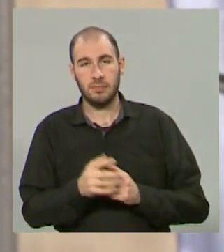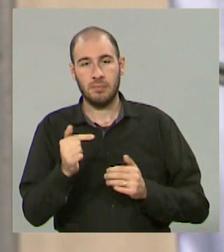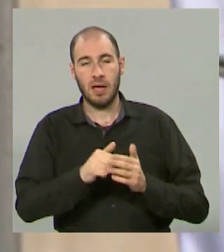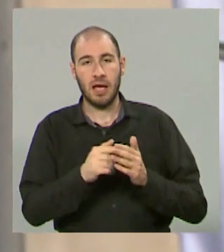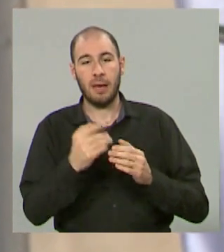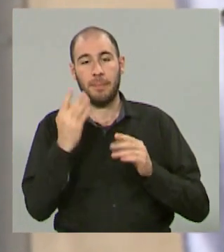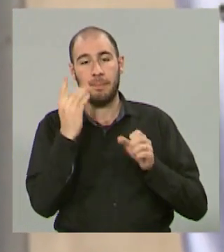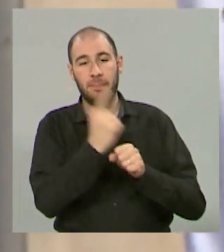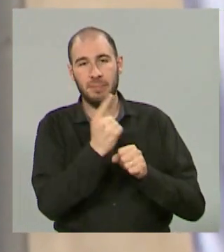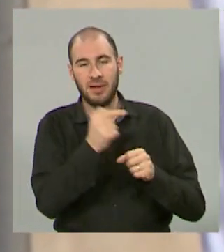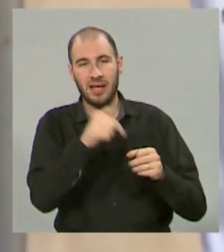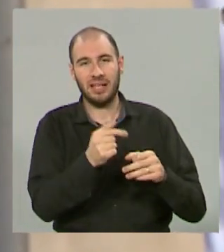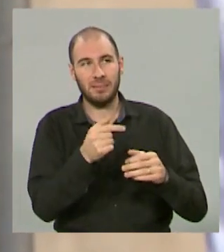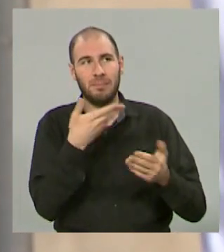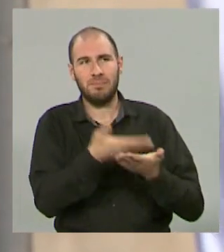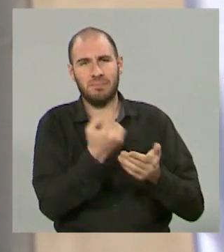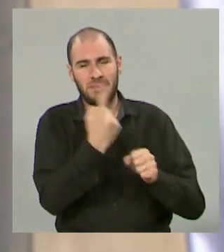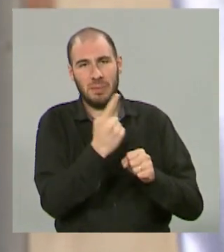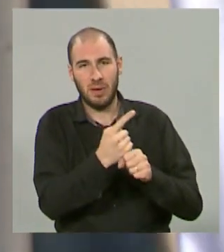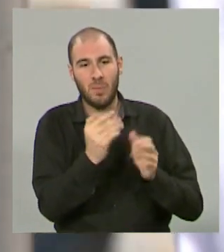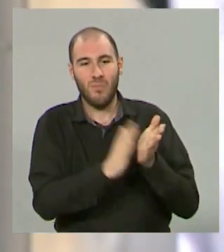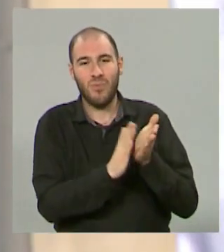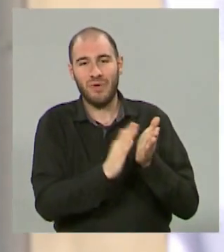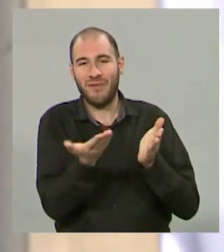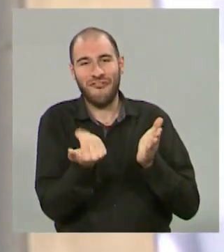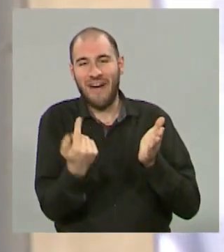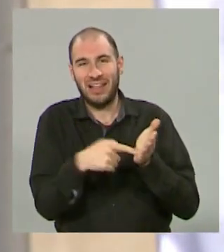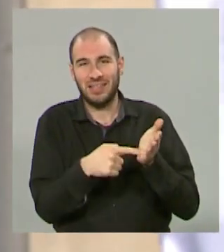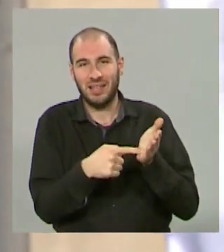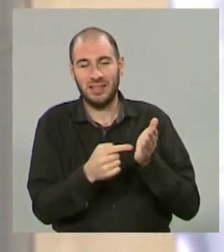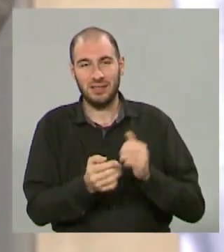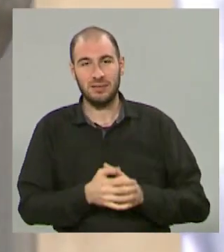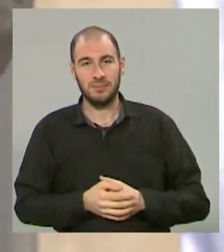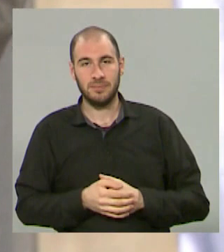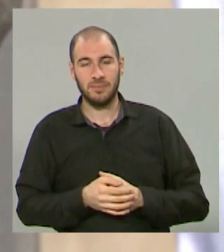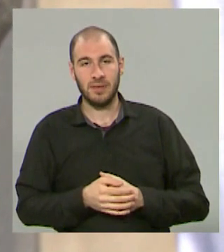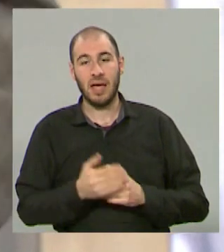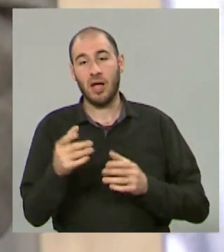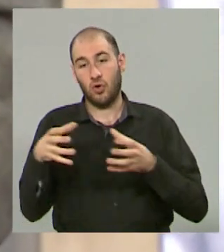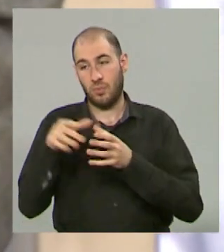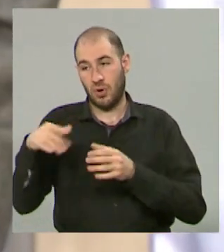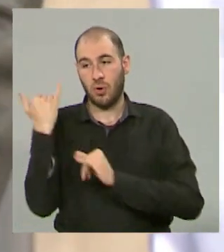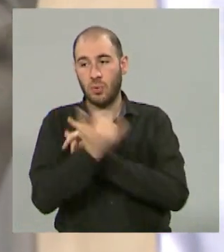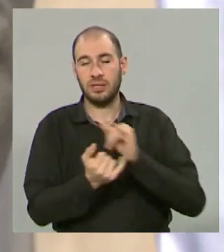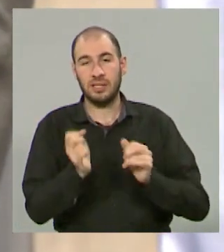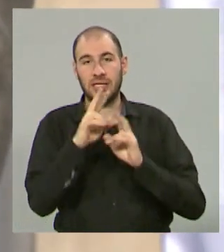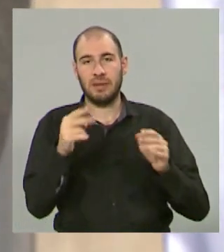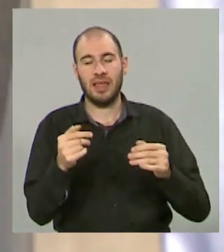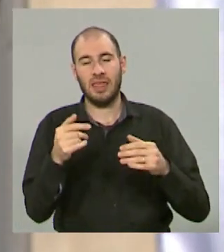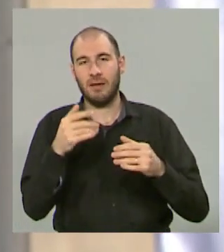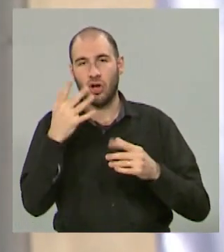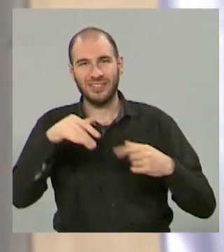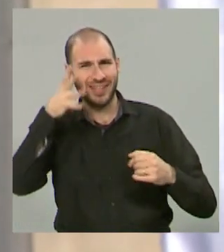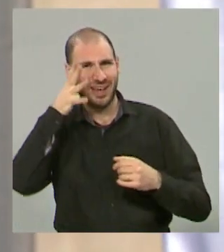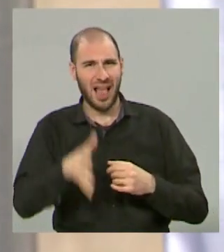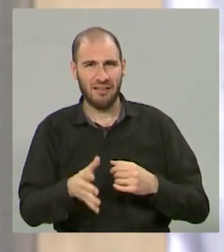supera este primer test, este primer, claro, requisito. No hay pruebas suficientes, según la Cámara, sobre los extremos